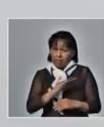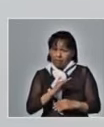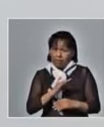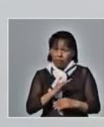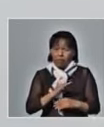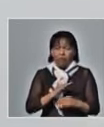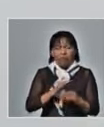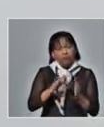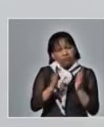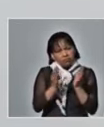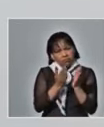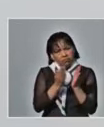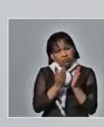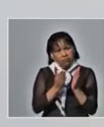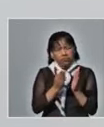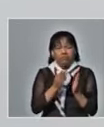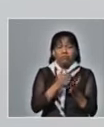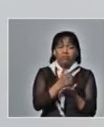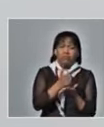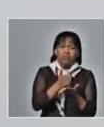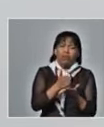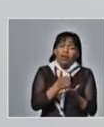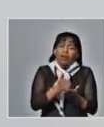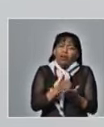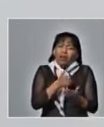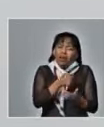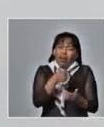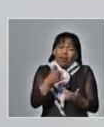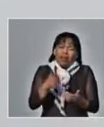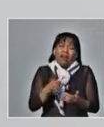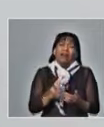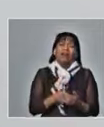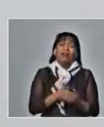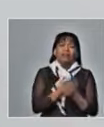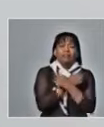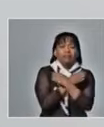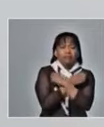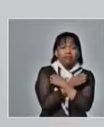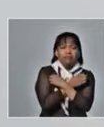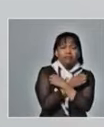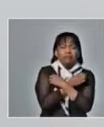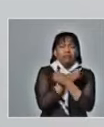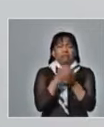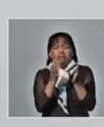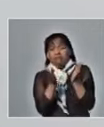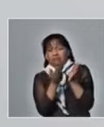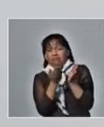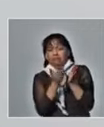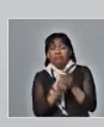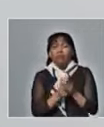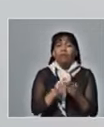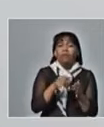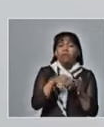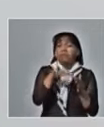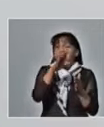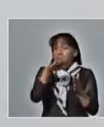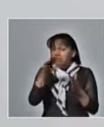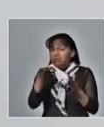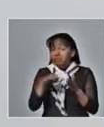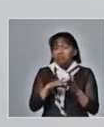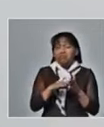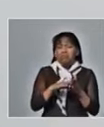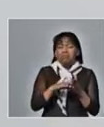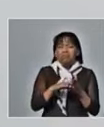remodelar los centros educativos. No solo remodelar los sanitarios, sino también en temas como pintura,